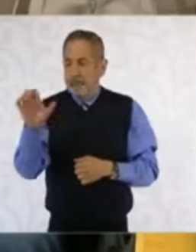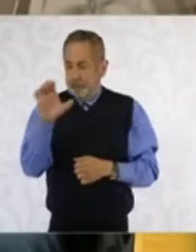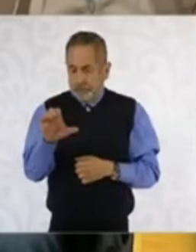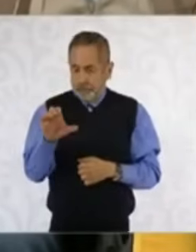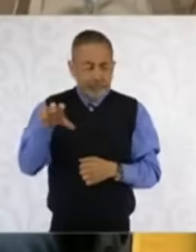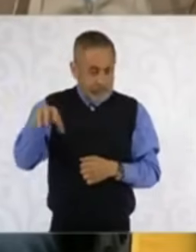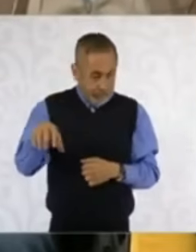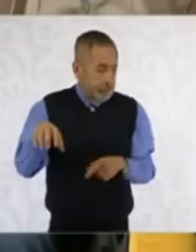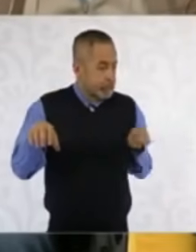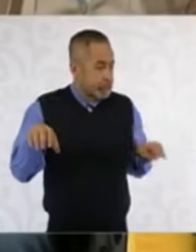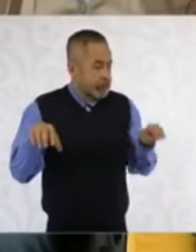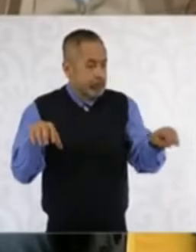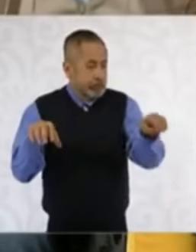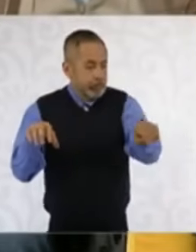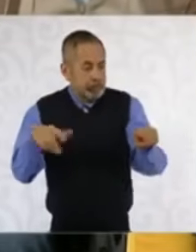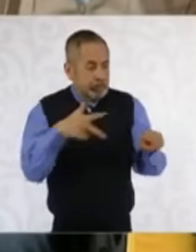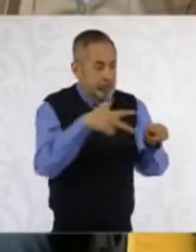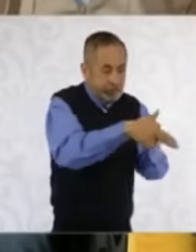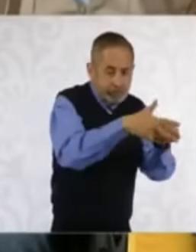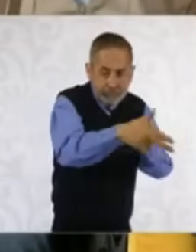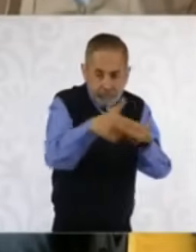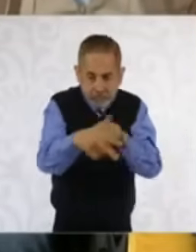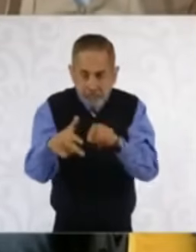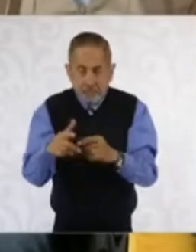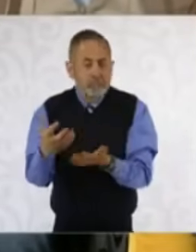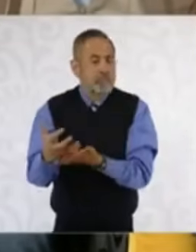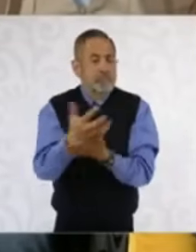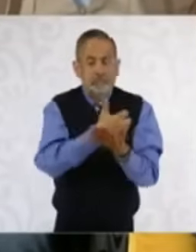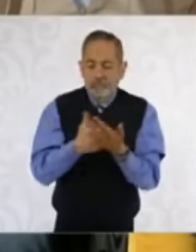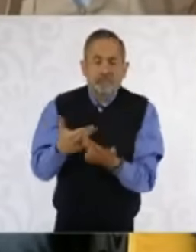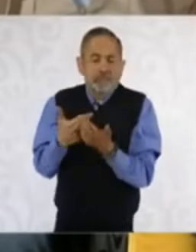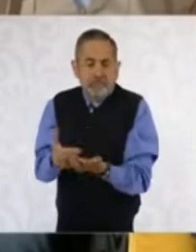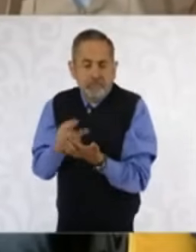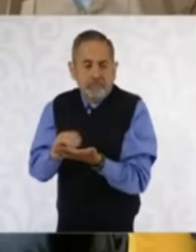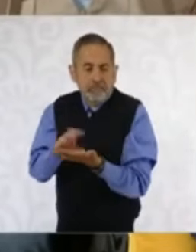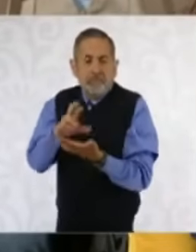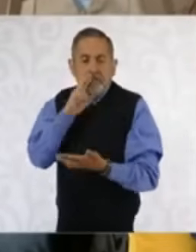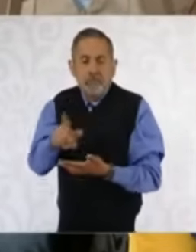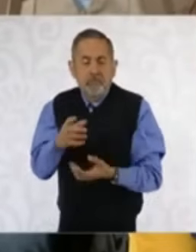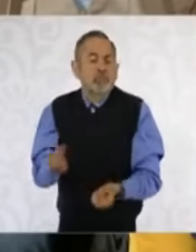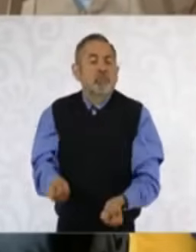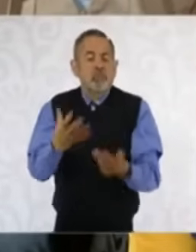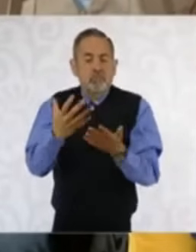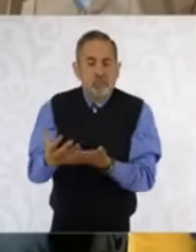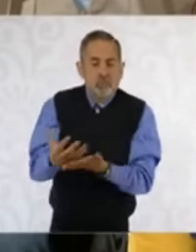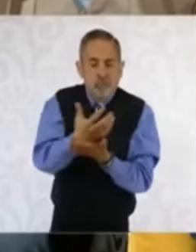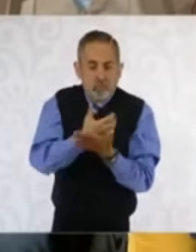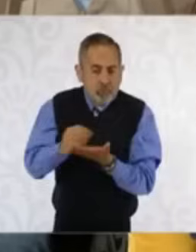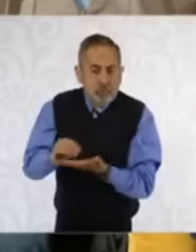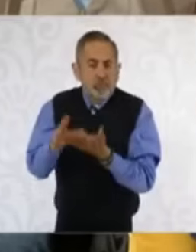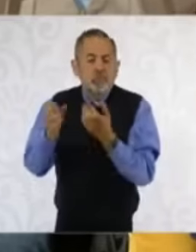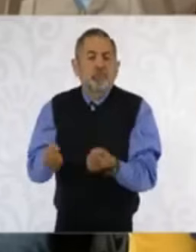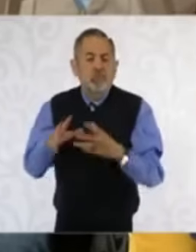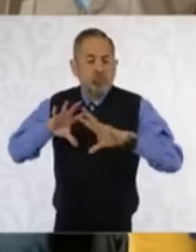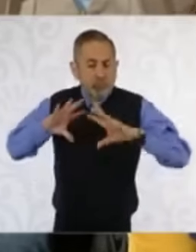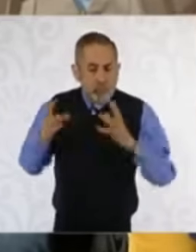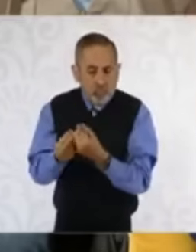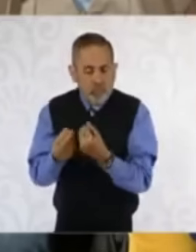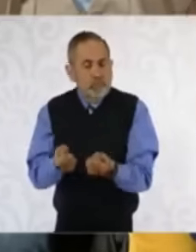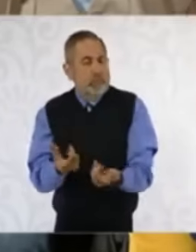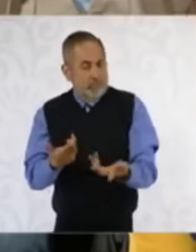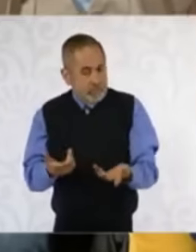parte de un recorte al gasto de Pemex, ¿no? Entonces, preguntarle de cuánto será este recorte con la eliminación de subsidiarias y si van a incluir